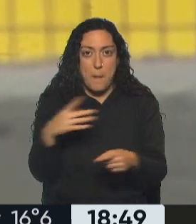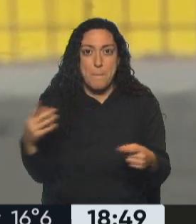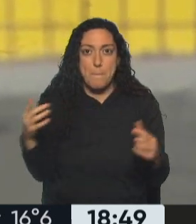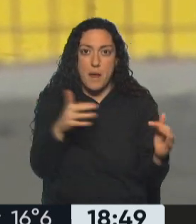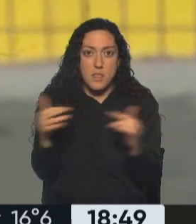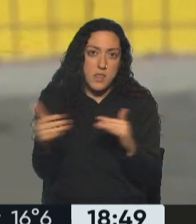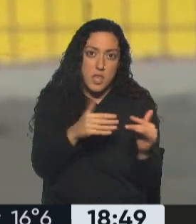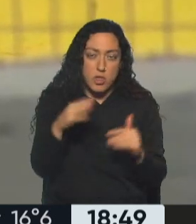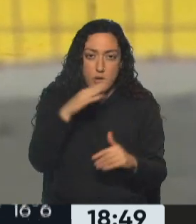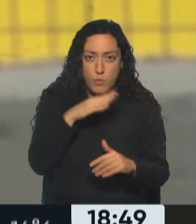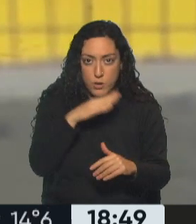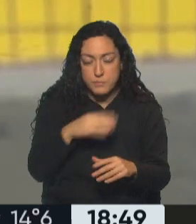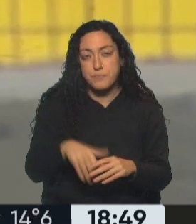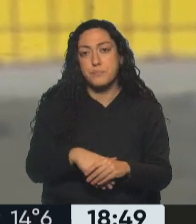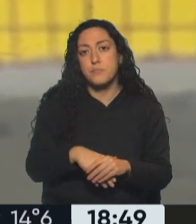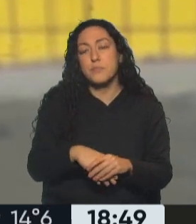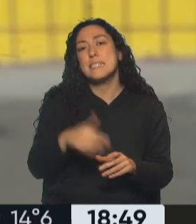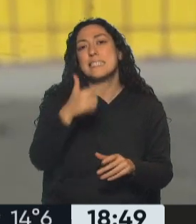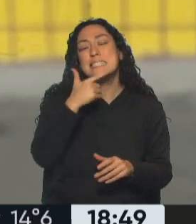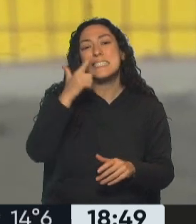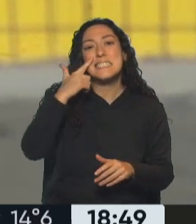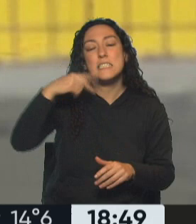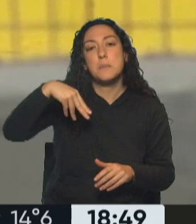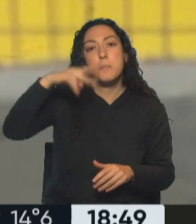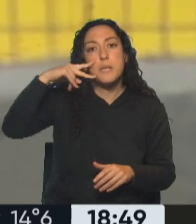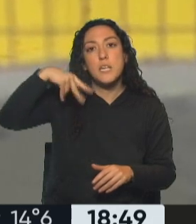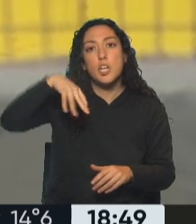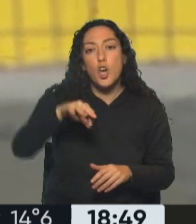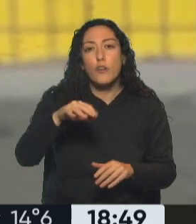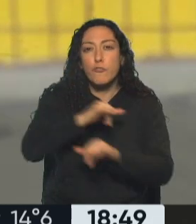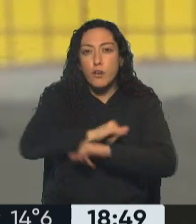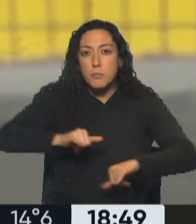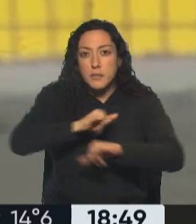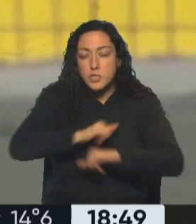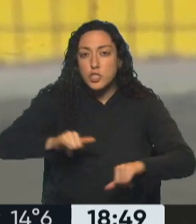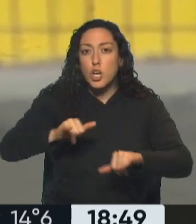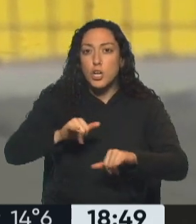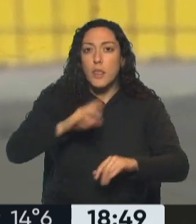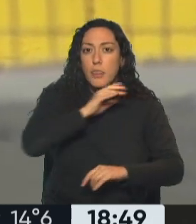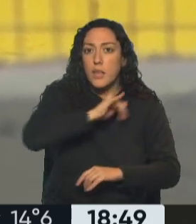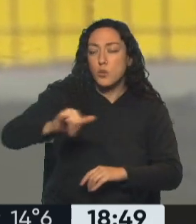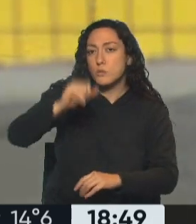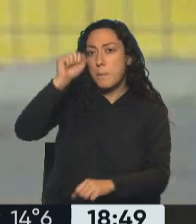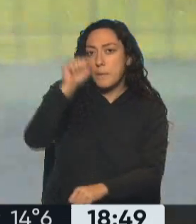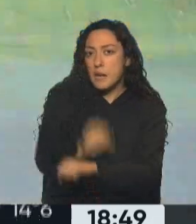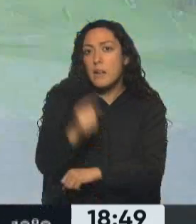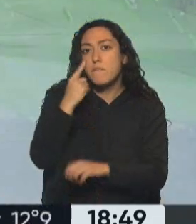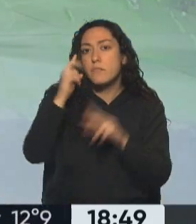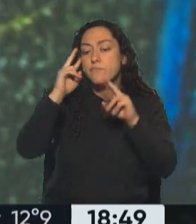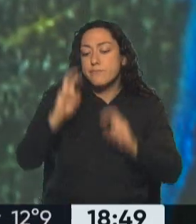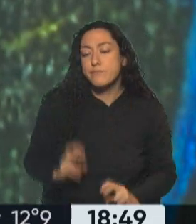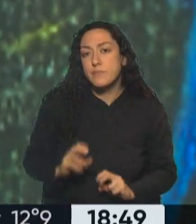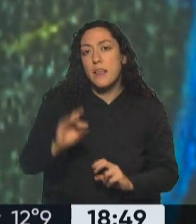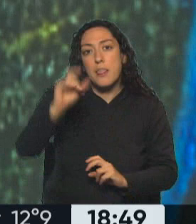Damián Cimino quedó a cargo para evaluar los datos aportados, una denuncia penal. Dijo Gustavo Dele